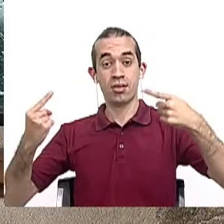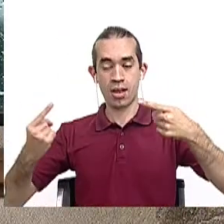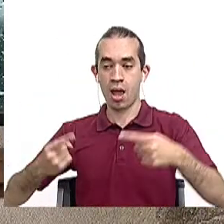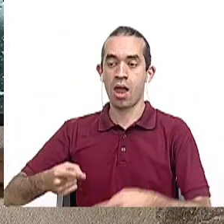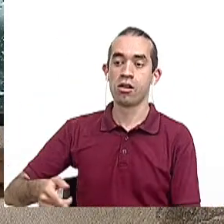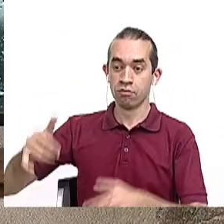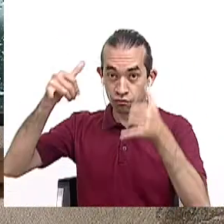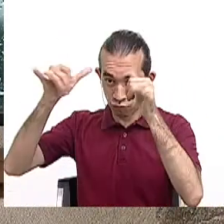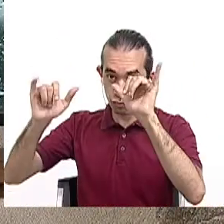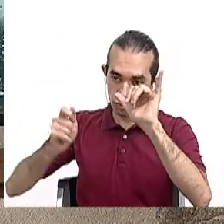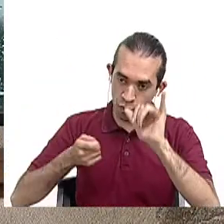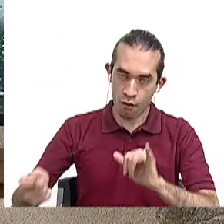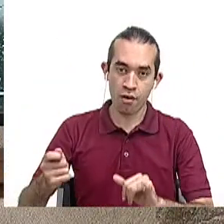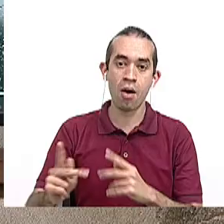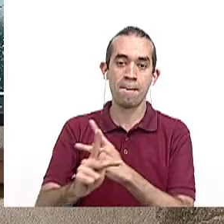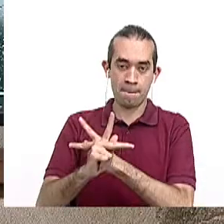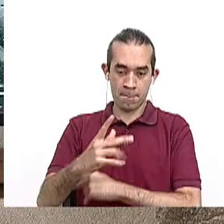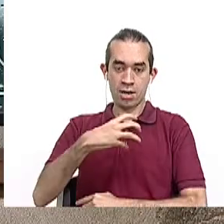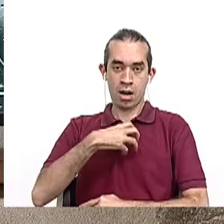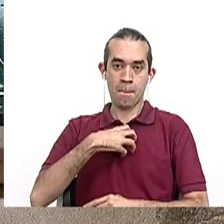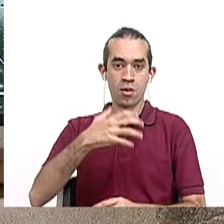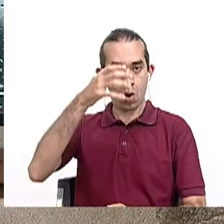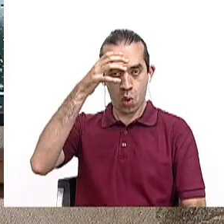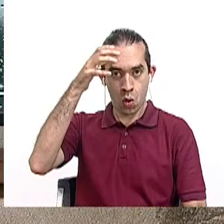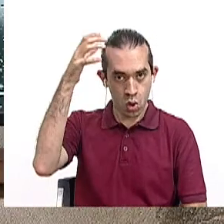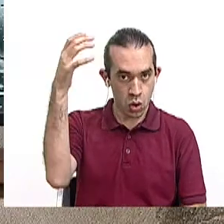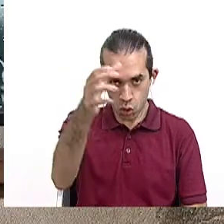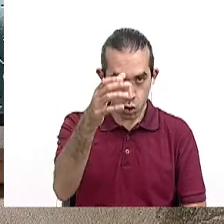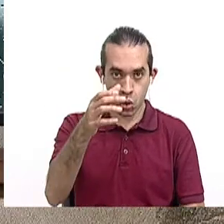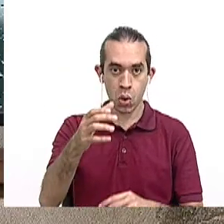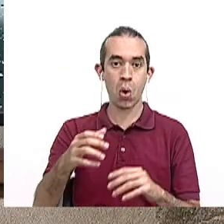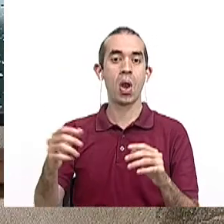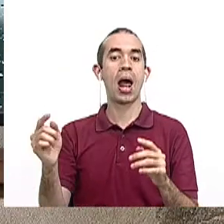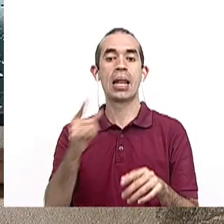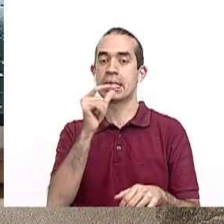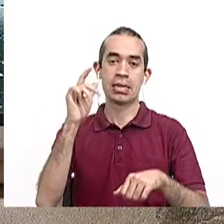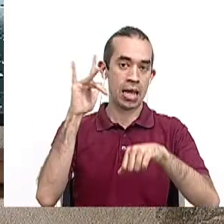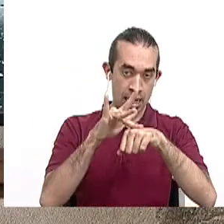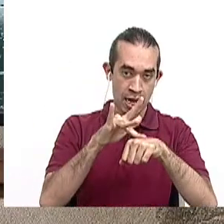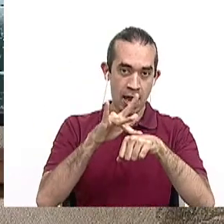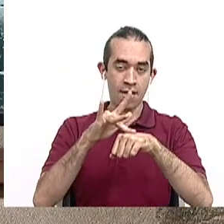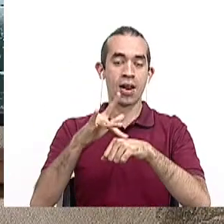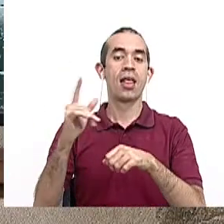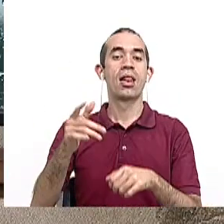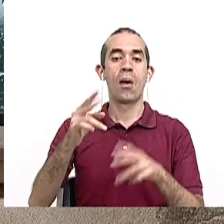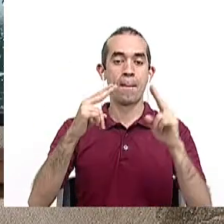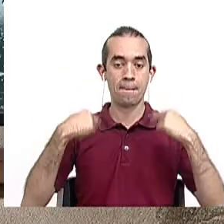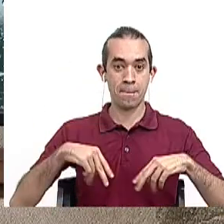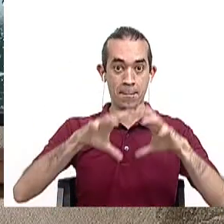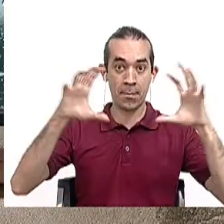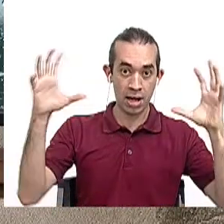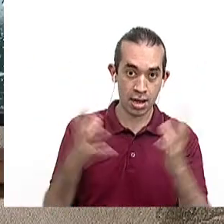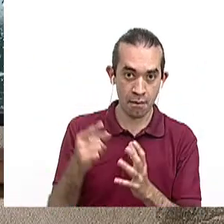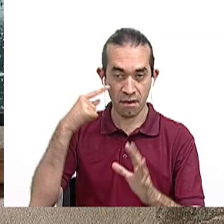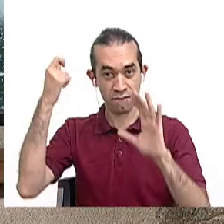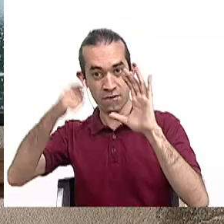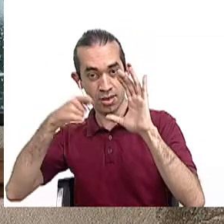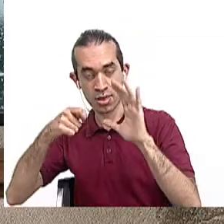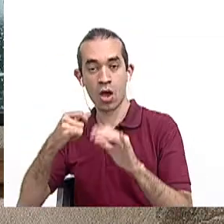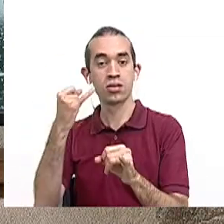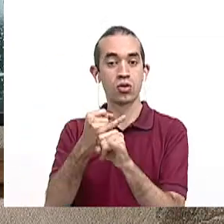cultural intangible de la humanidad. Te traje un breve video del ICAFE que ilustra muy bien su